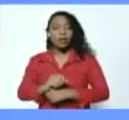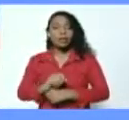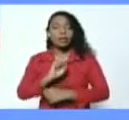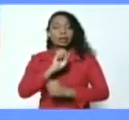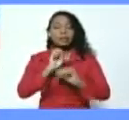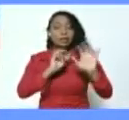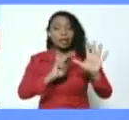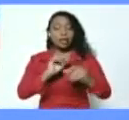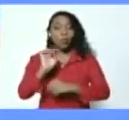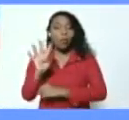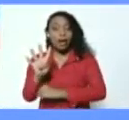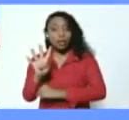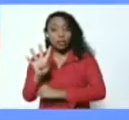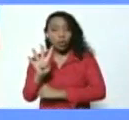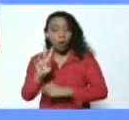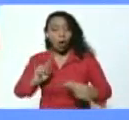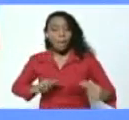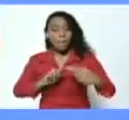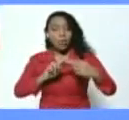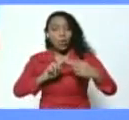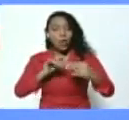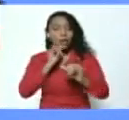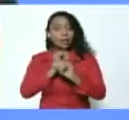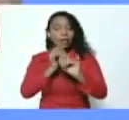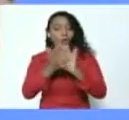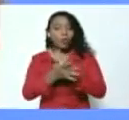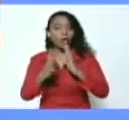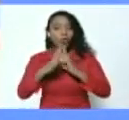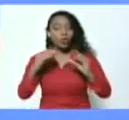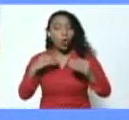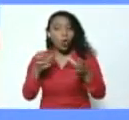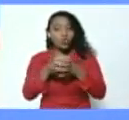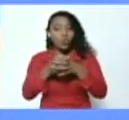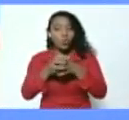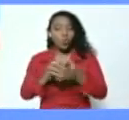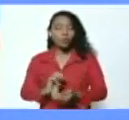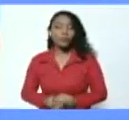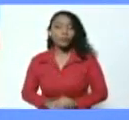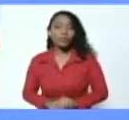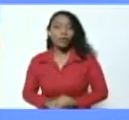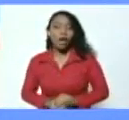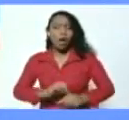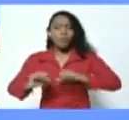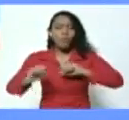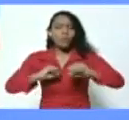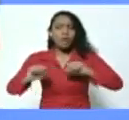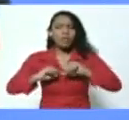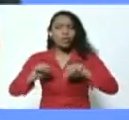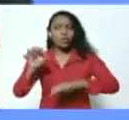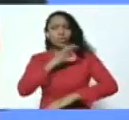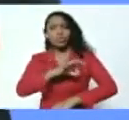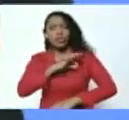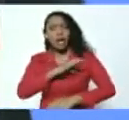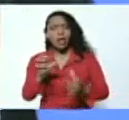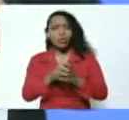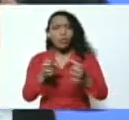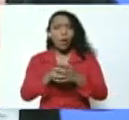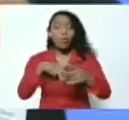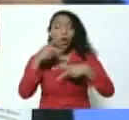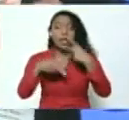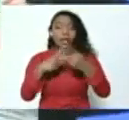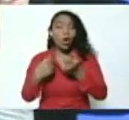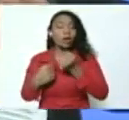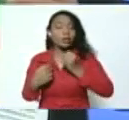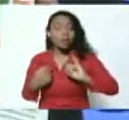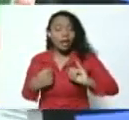más de 74 encuentros virtuales con todos los sectores, movimientos sociales, partidos políticos, de